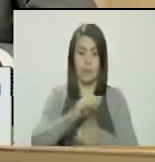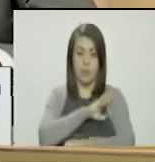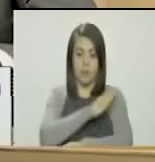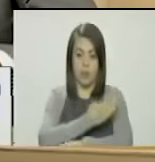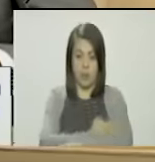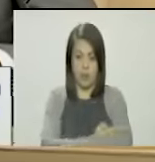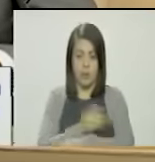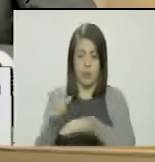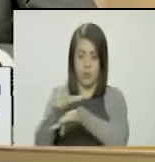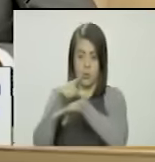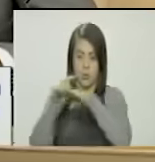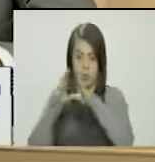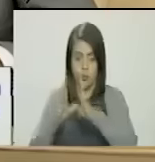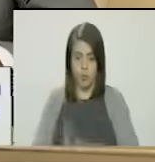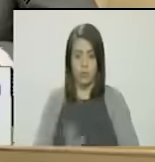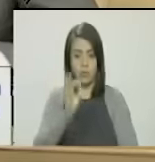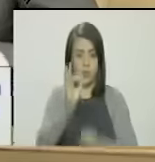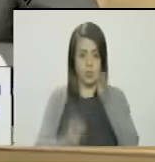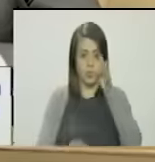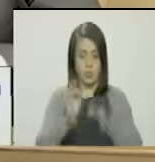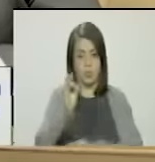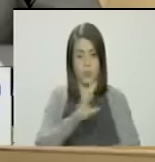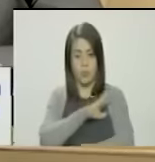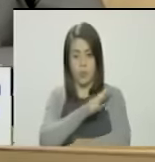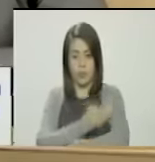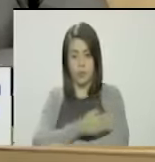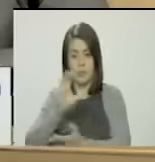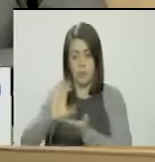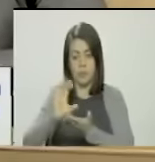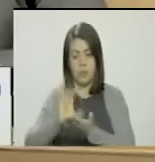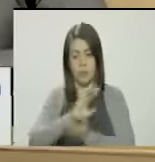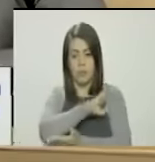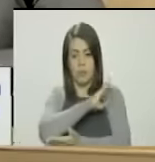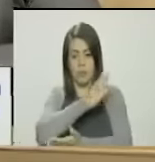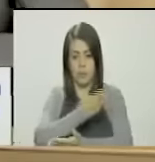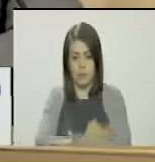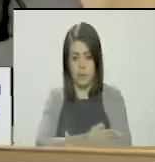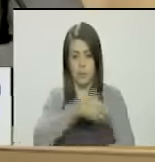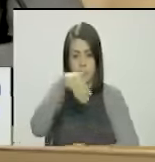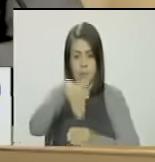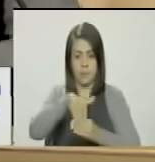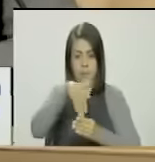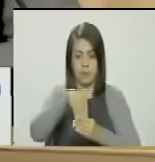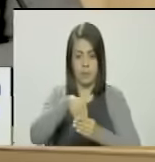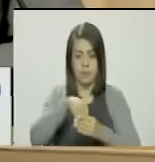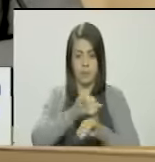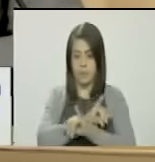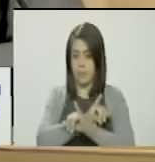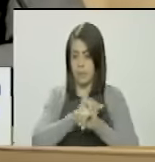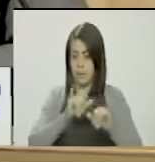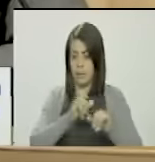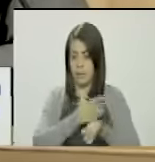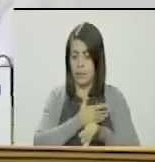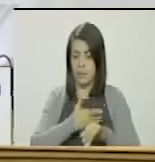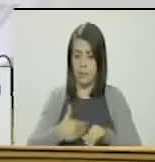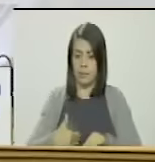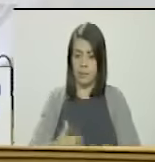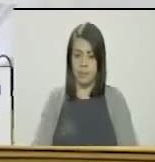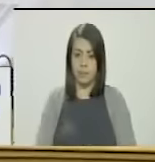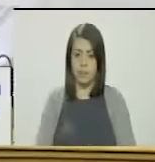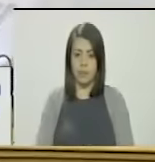Poder Ejecutivo, el Poder Judicial, el Poder Ciudadano y el Poder Electoral. Es todo, señor